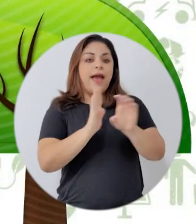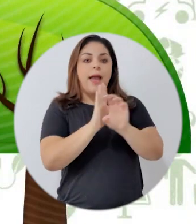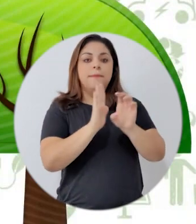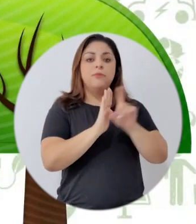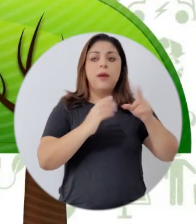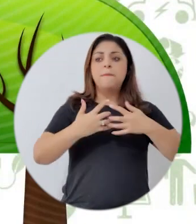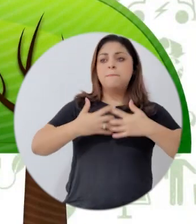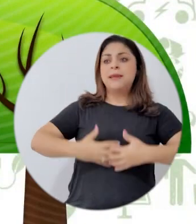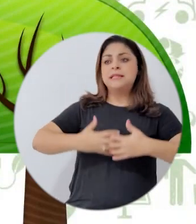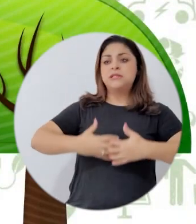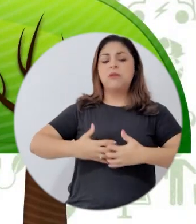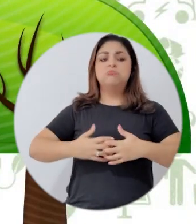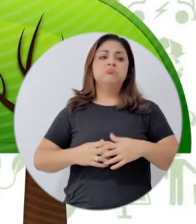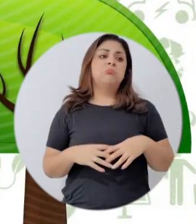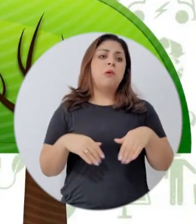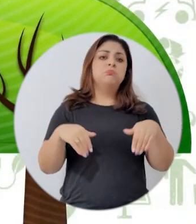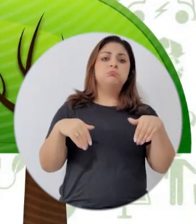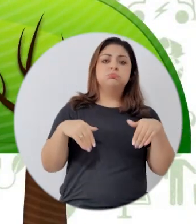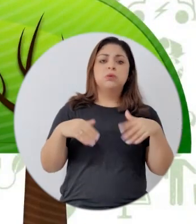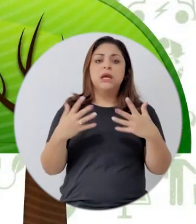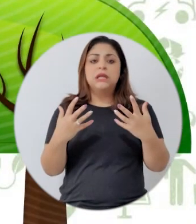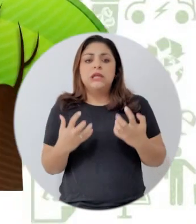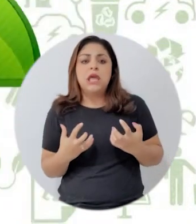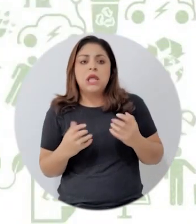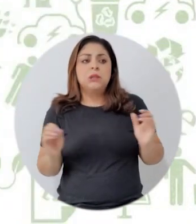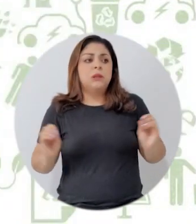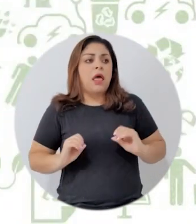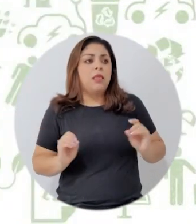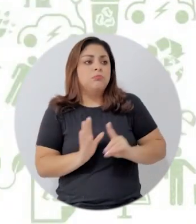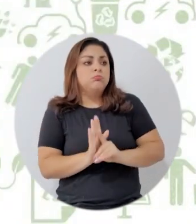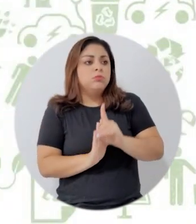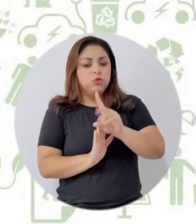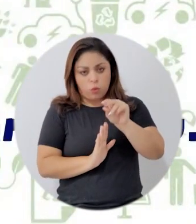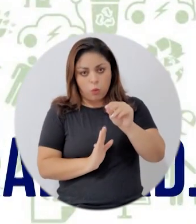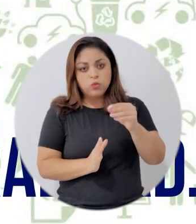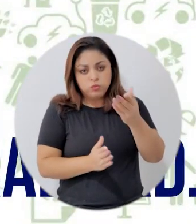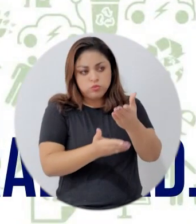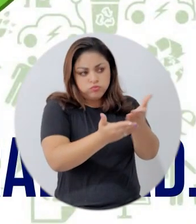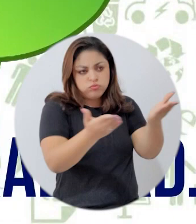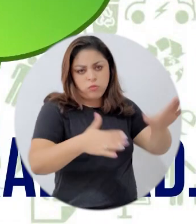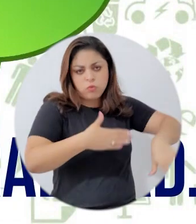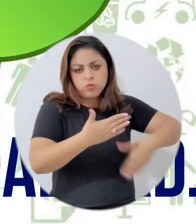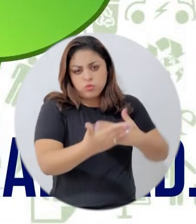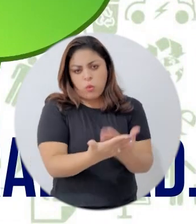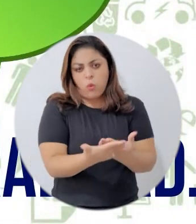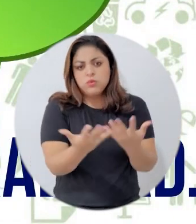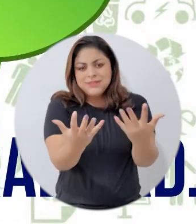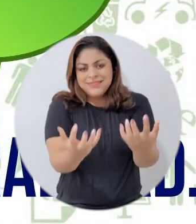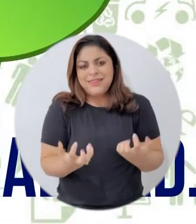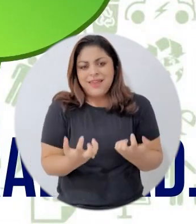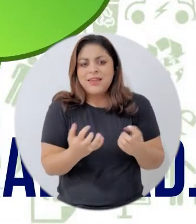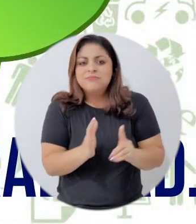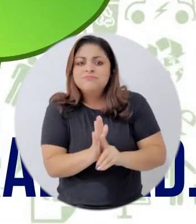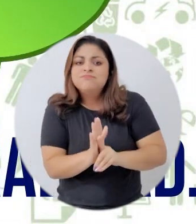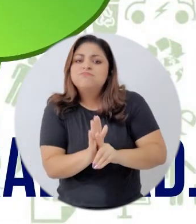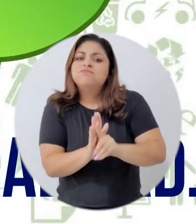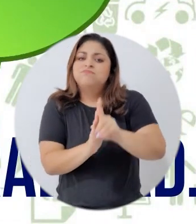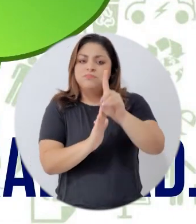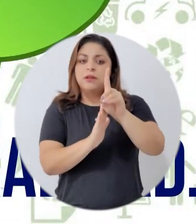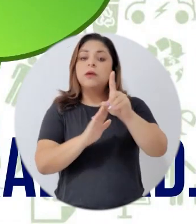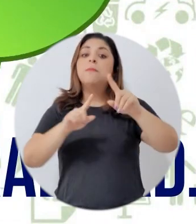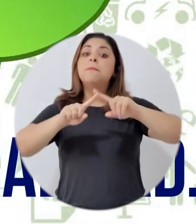desarrollarme. Por eso, la carbono neutralidad y la gestión ambiental no es más que una de las ramas del